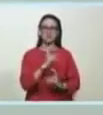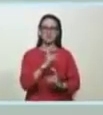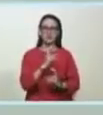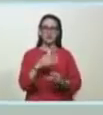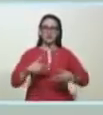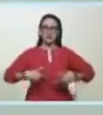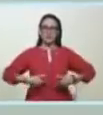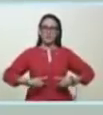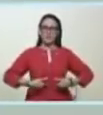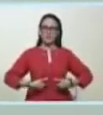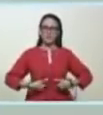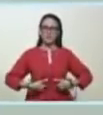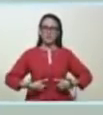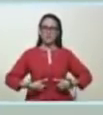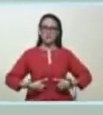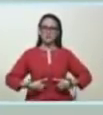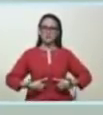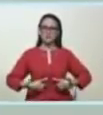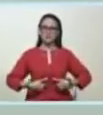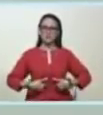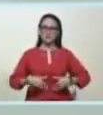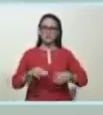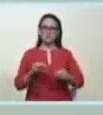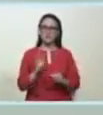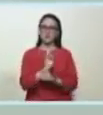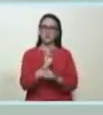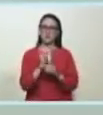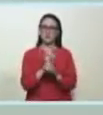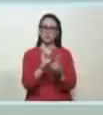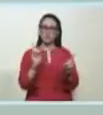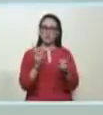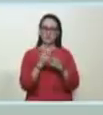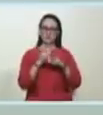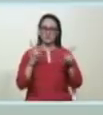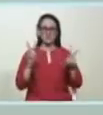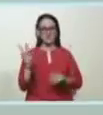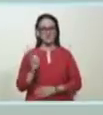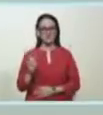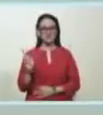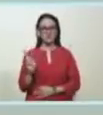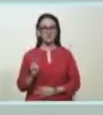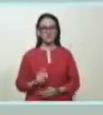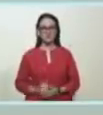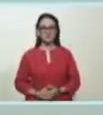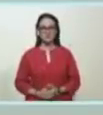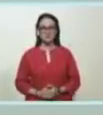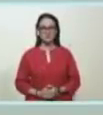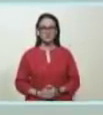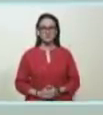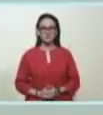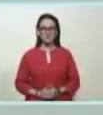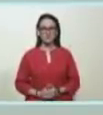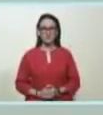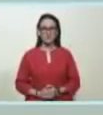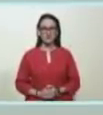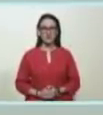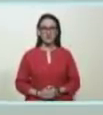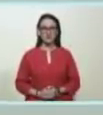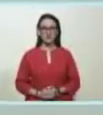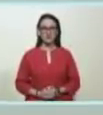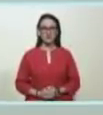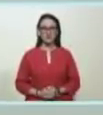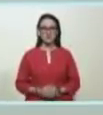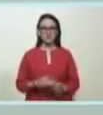grandes esfuerzos para preservar la democracia y la paz en nuestro país. Es producto de